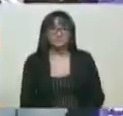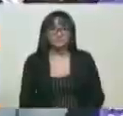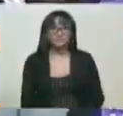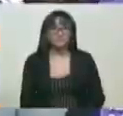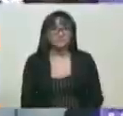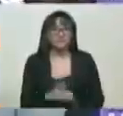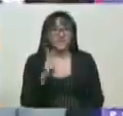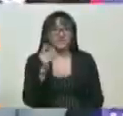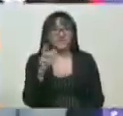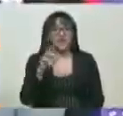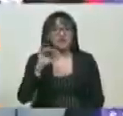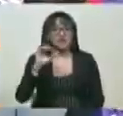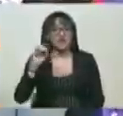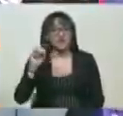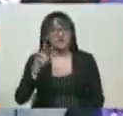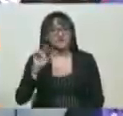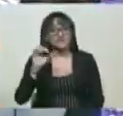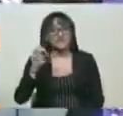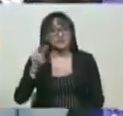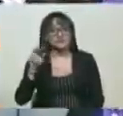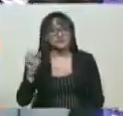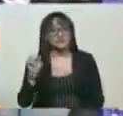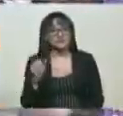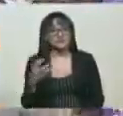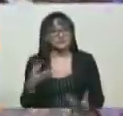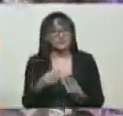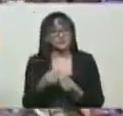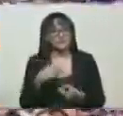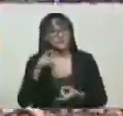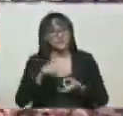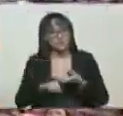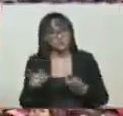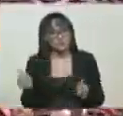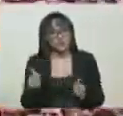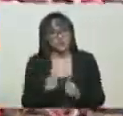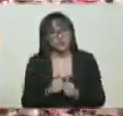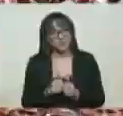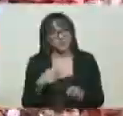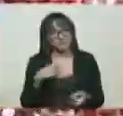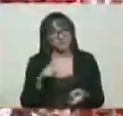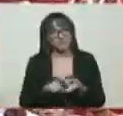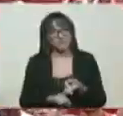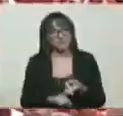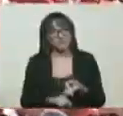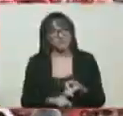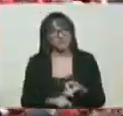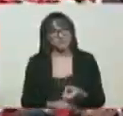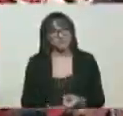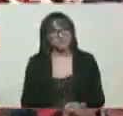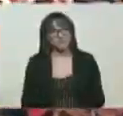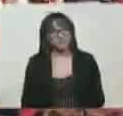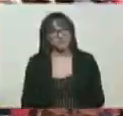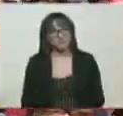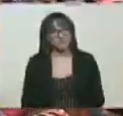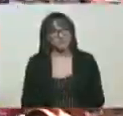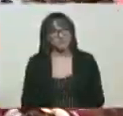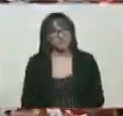Darío Vivas, tú estabas conmigo aquí. Cilia Flores, primera combatiente, tú estabas conmigo